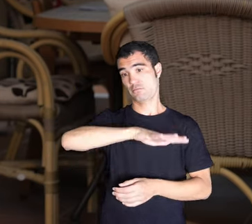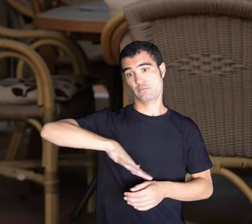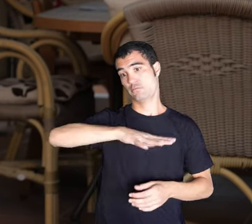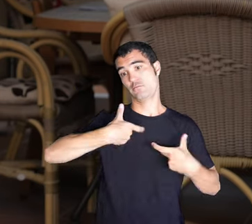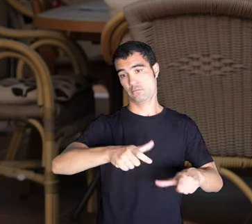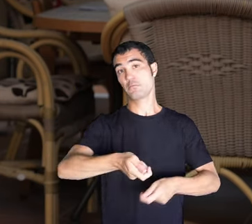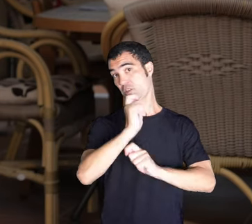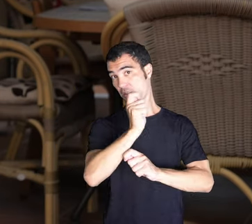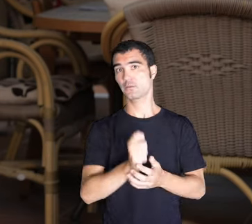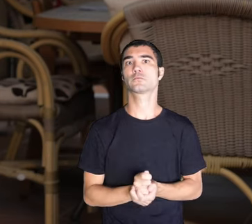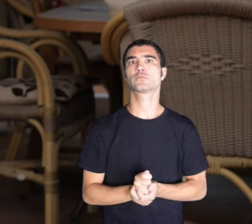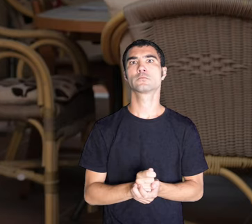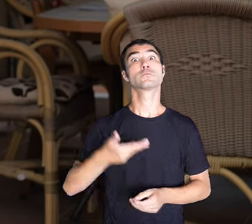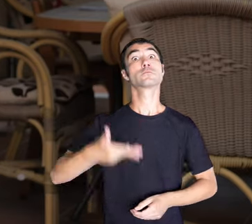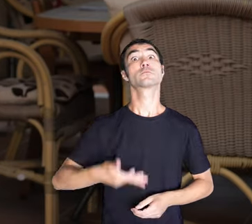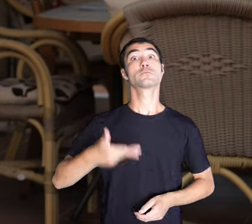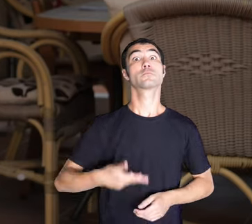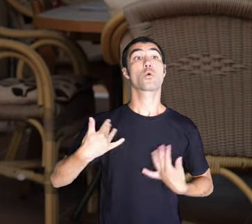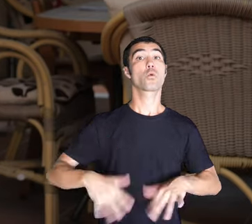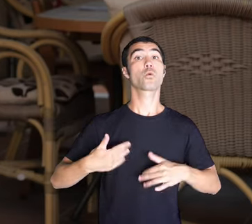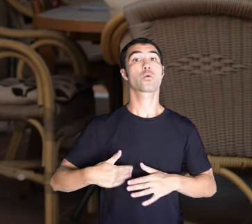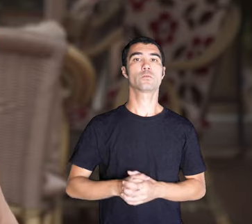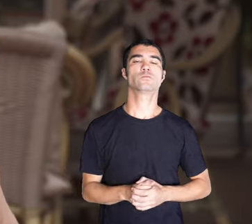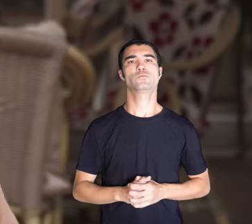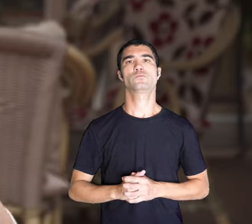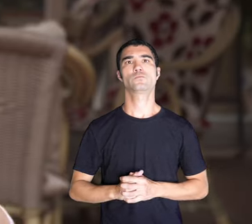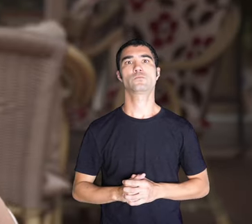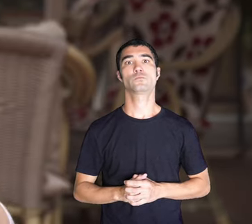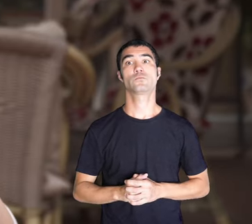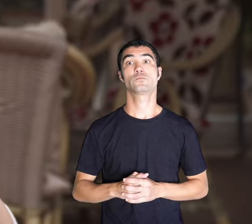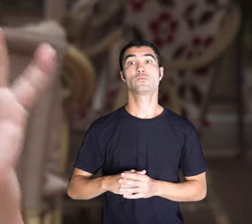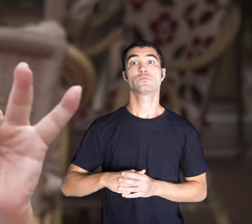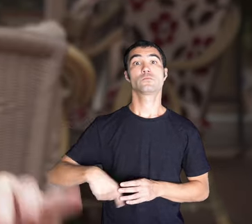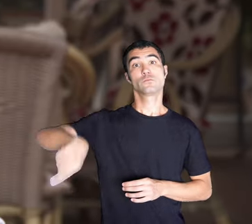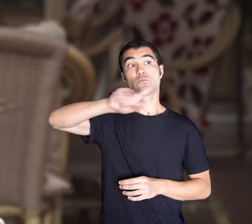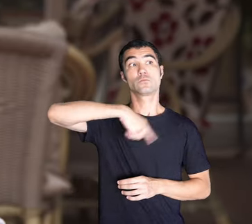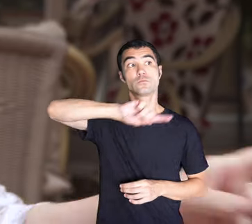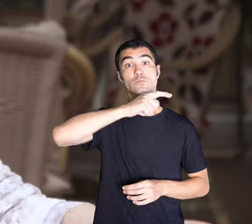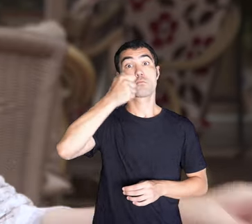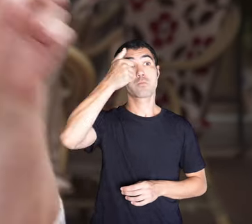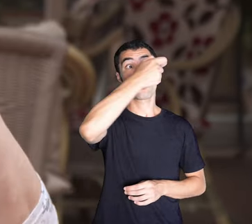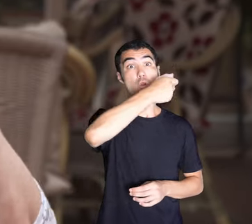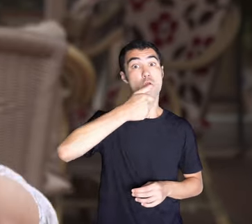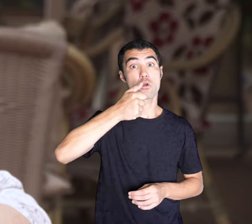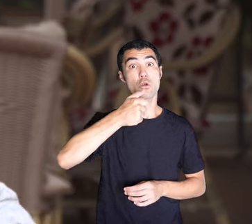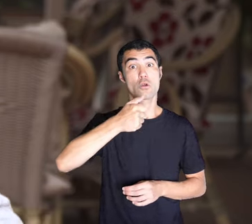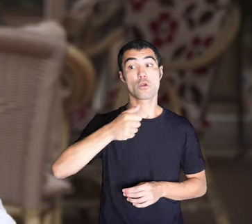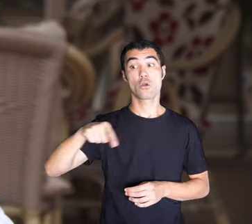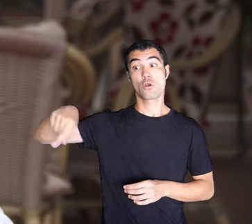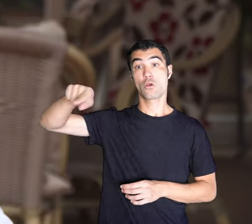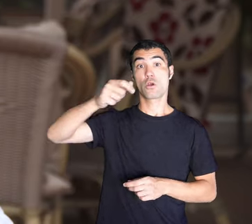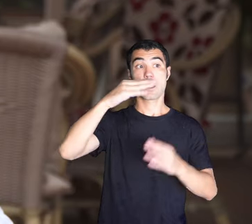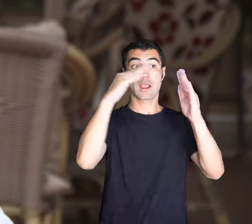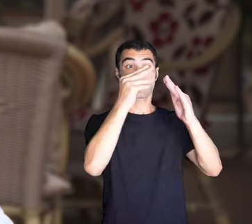de pescadores, una importancia muy grande. Bien pocos habían podido tener una casa si la mujer